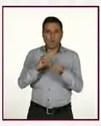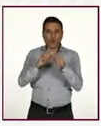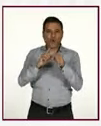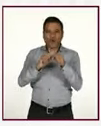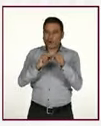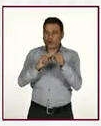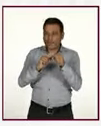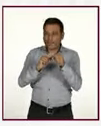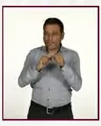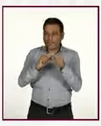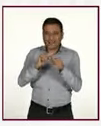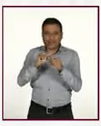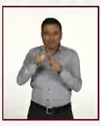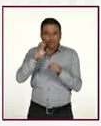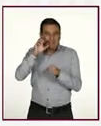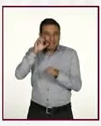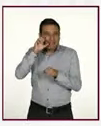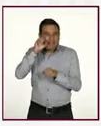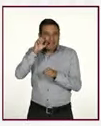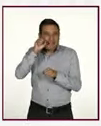naranja, está muy